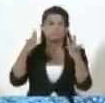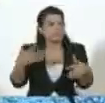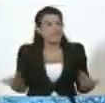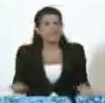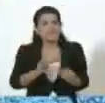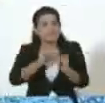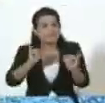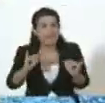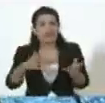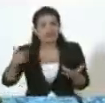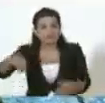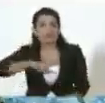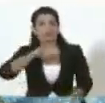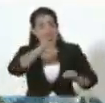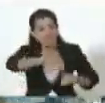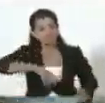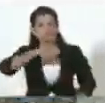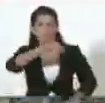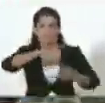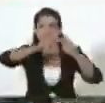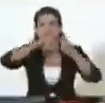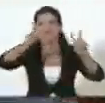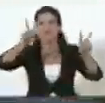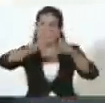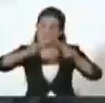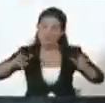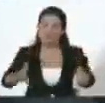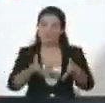¿Cuánto hemos hecho por la paz?